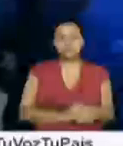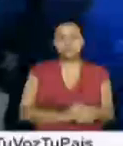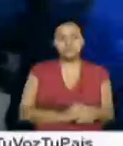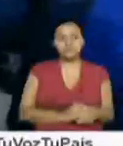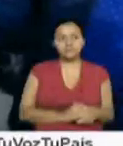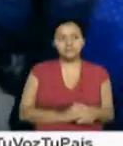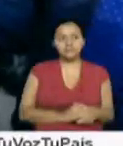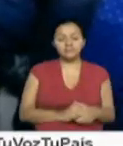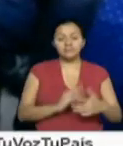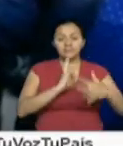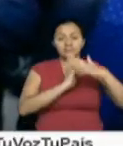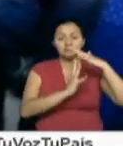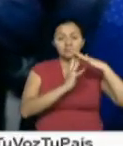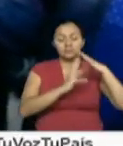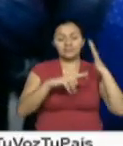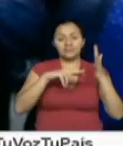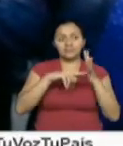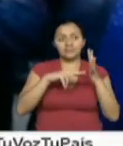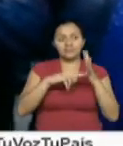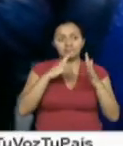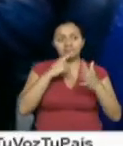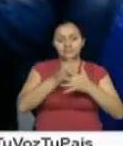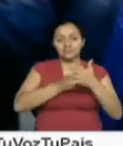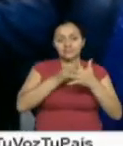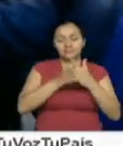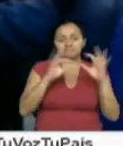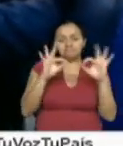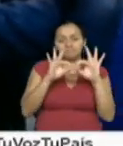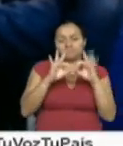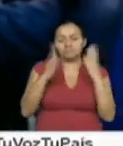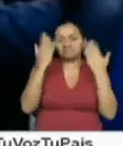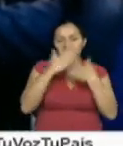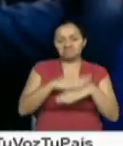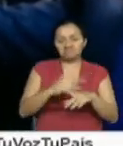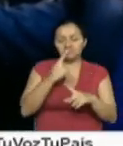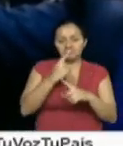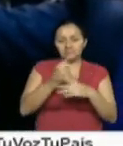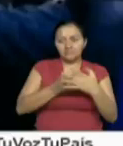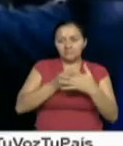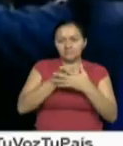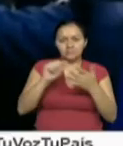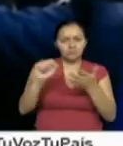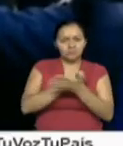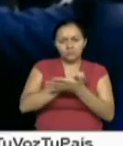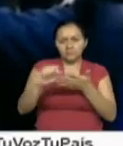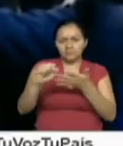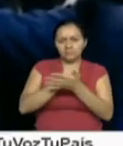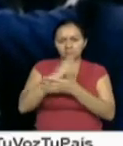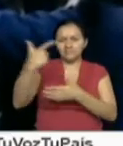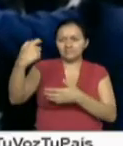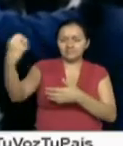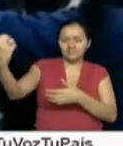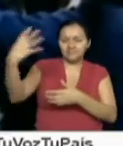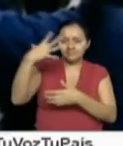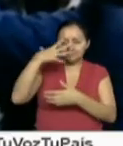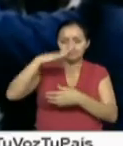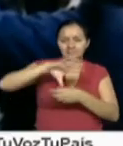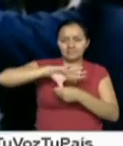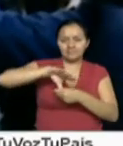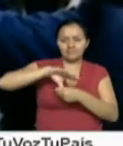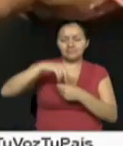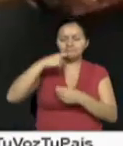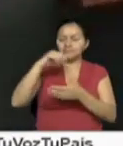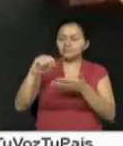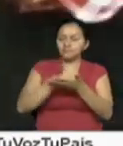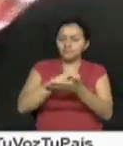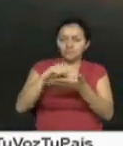Un refugiado sirio pierde su batalla contra Facebook, plataforma a la que exigía que borrara este selfie que se hizo con la canciller alemana Angela